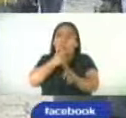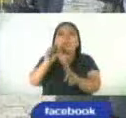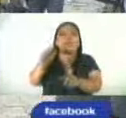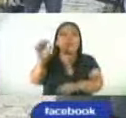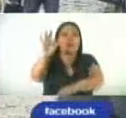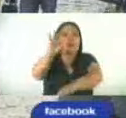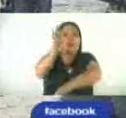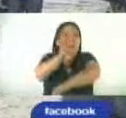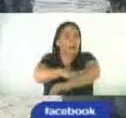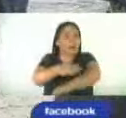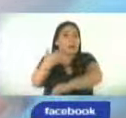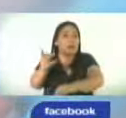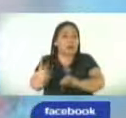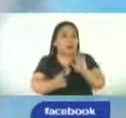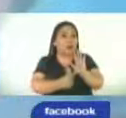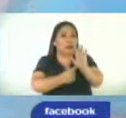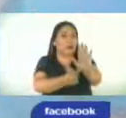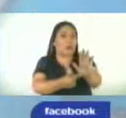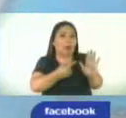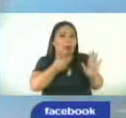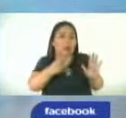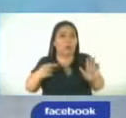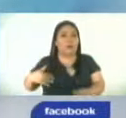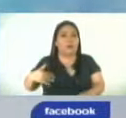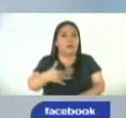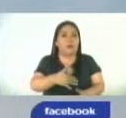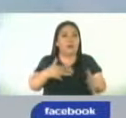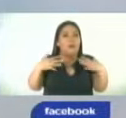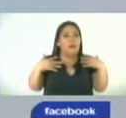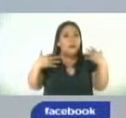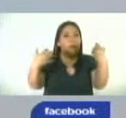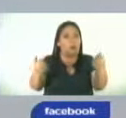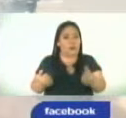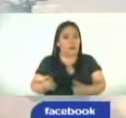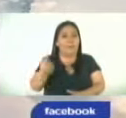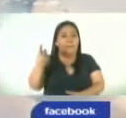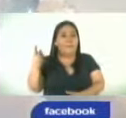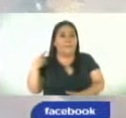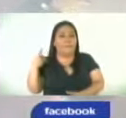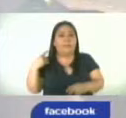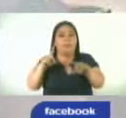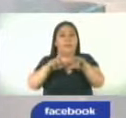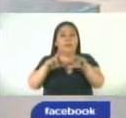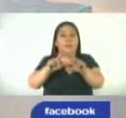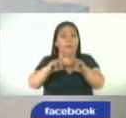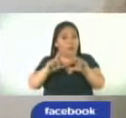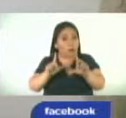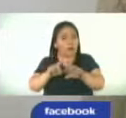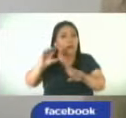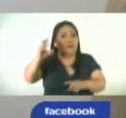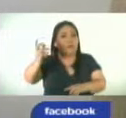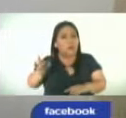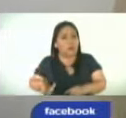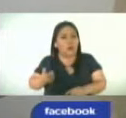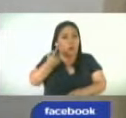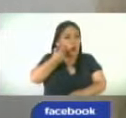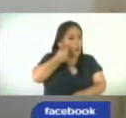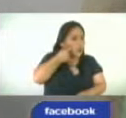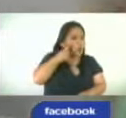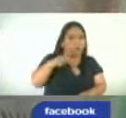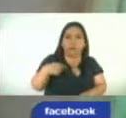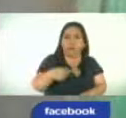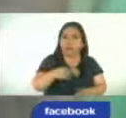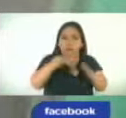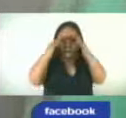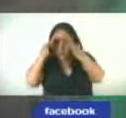según información publicada por el Ministerio de Salud. El director de Protección Civil sostiene que no han bajado la guardia y que además